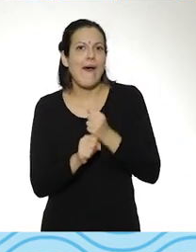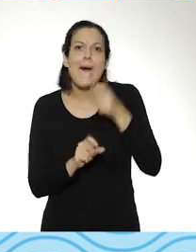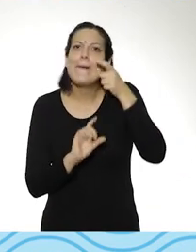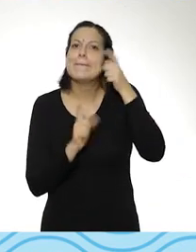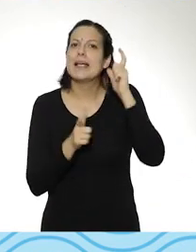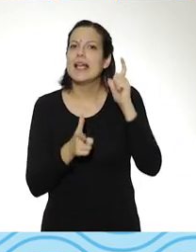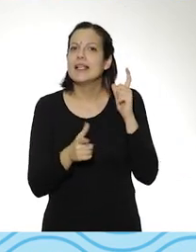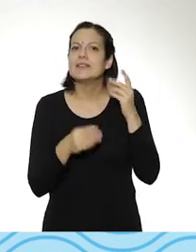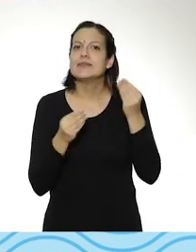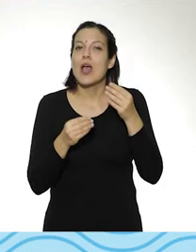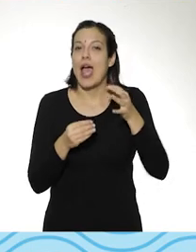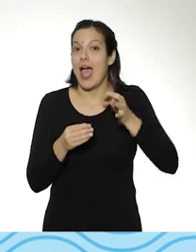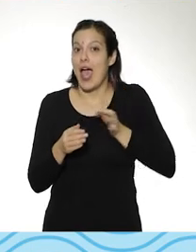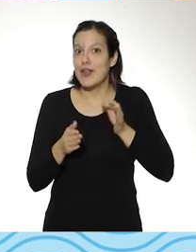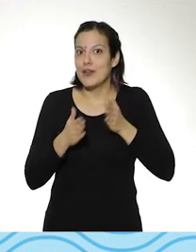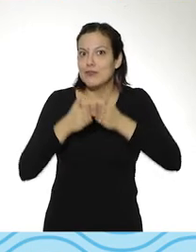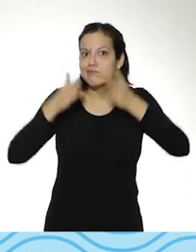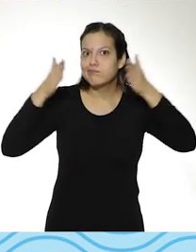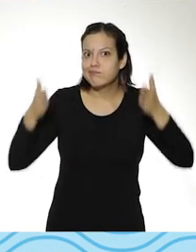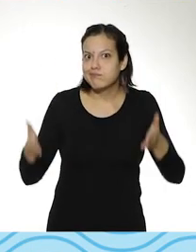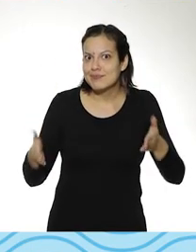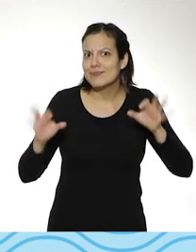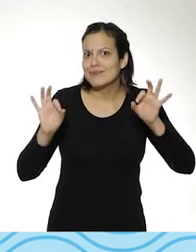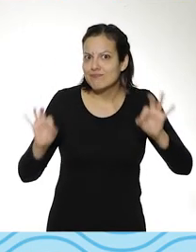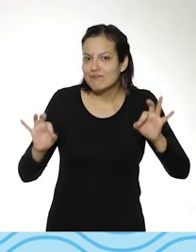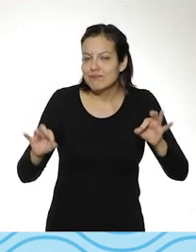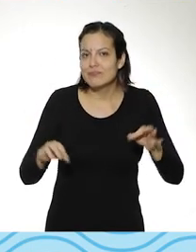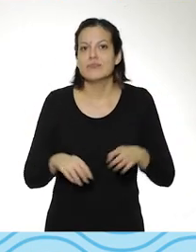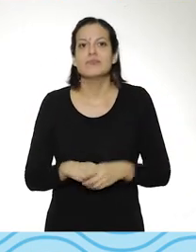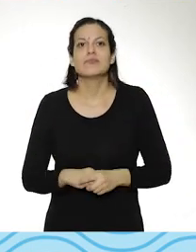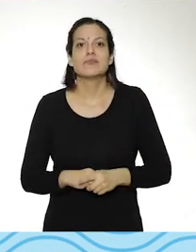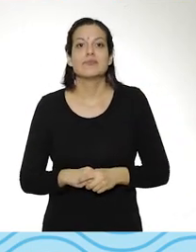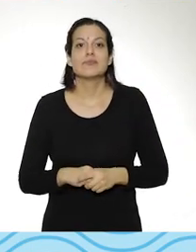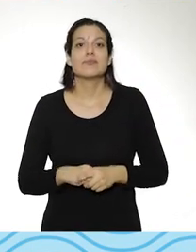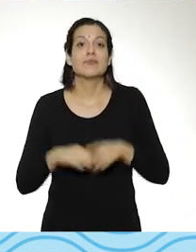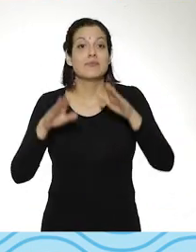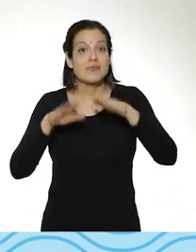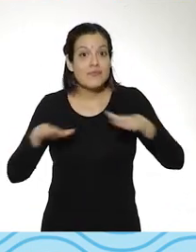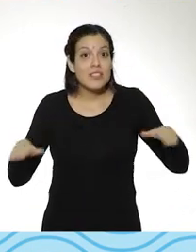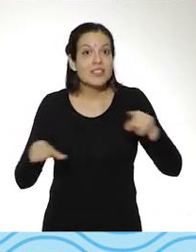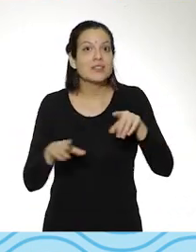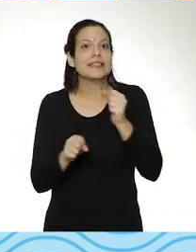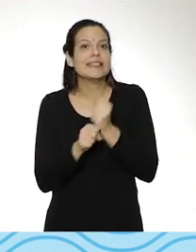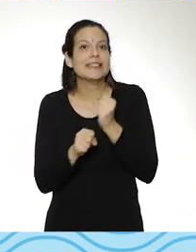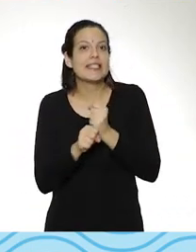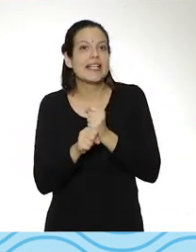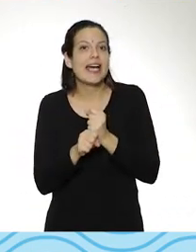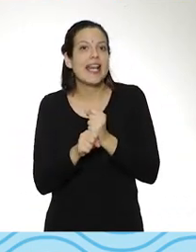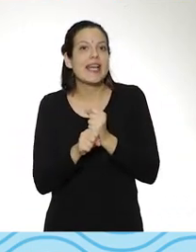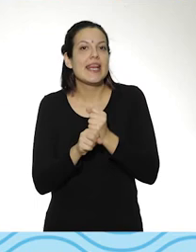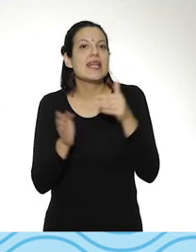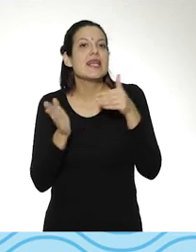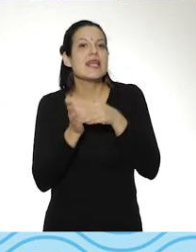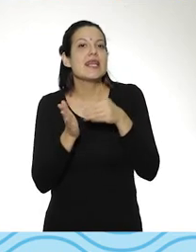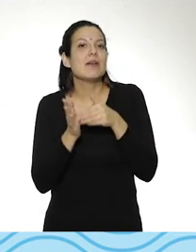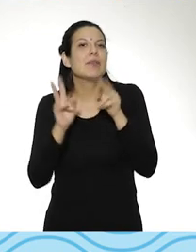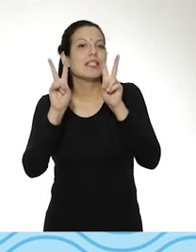experiencia que se desarrolla durante todo el año y que los chicos trabajan según el